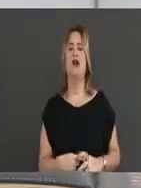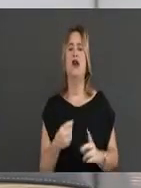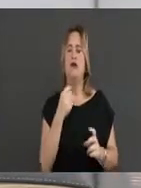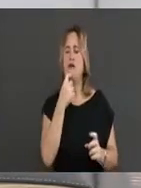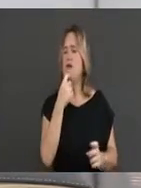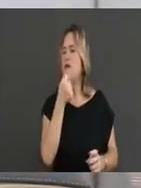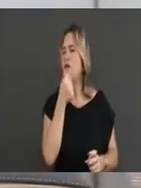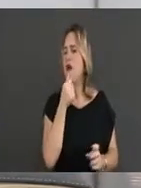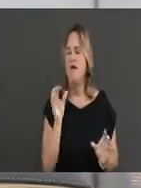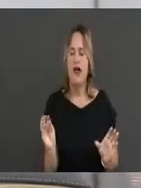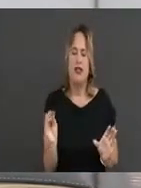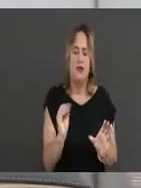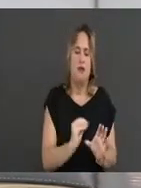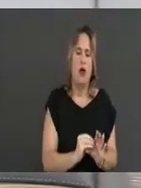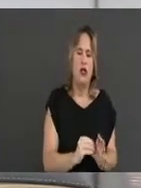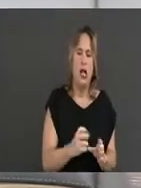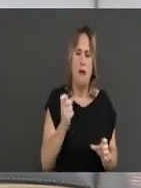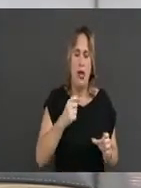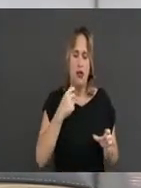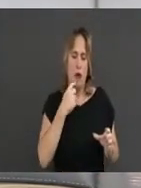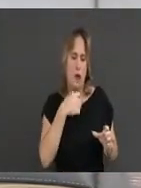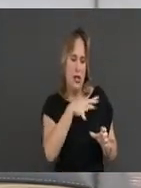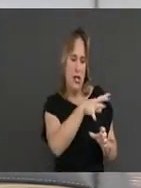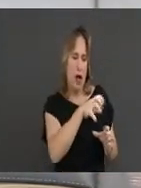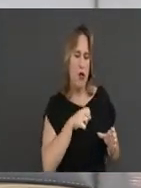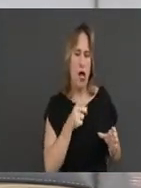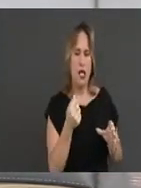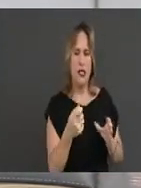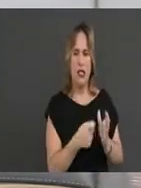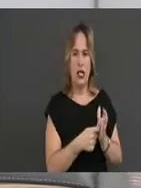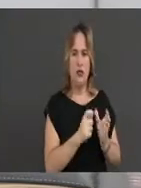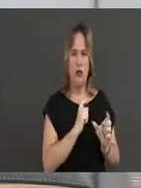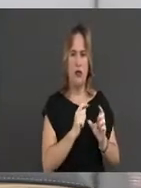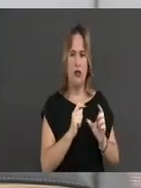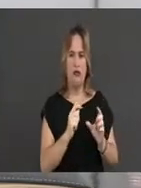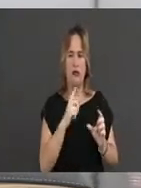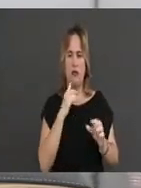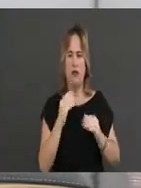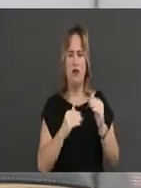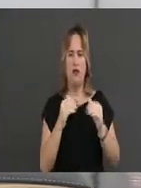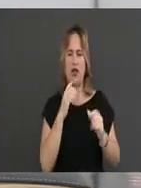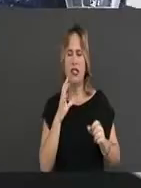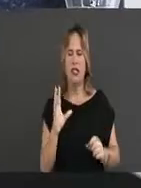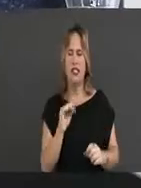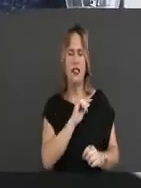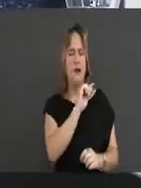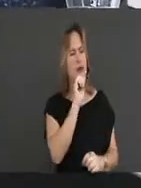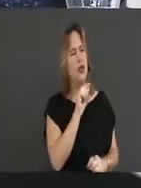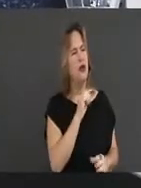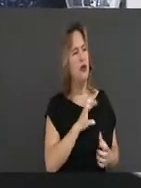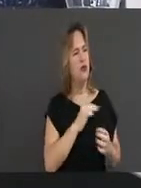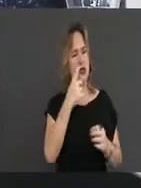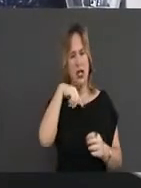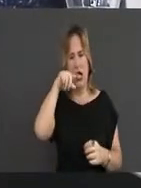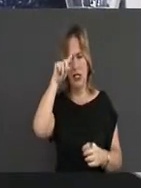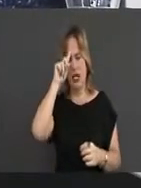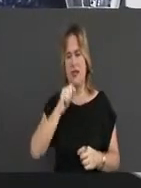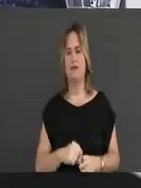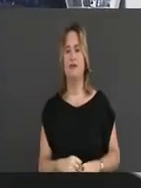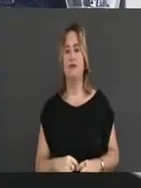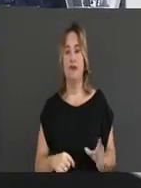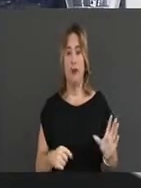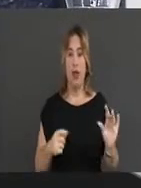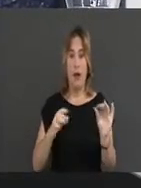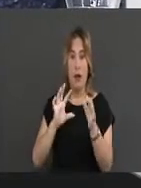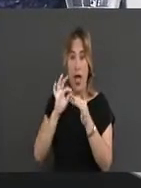sería muy fácil poner en funcionamiento este servicio en estos lugares. Lice, ¿en qué fase está eso con el trabajador? Bueno, hemos